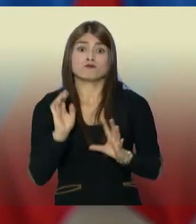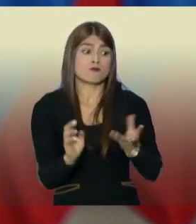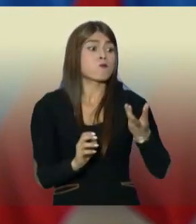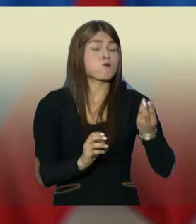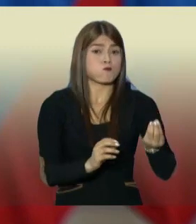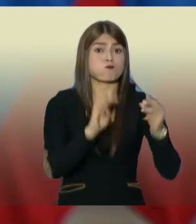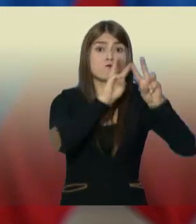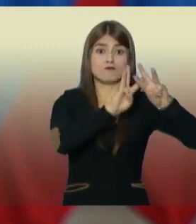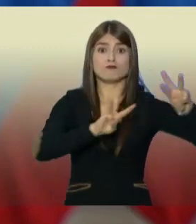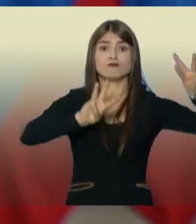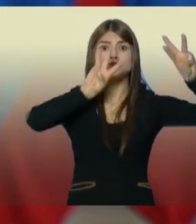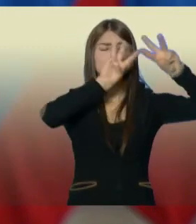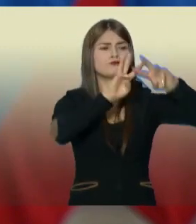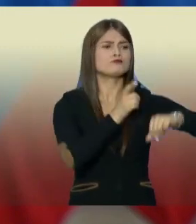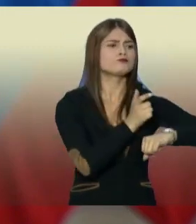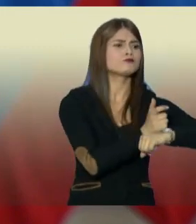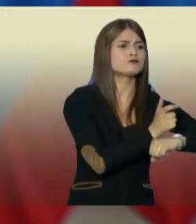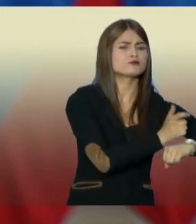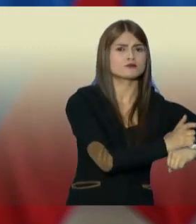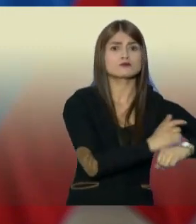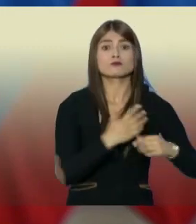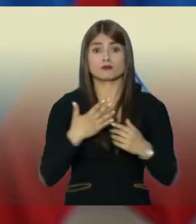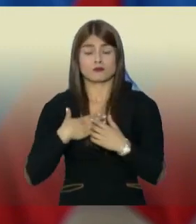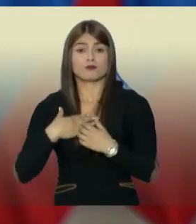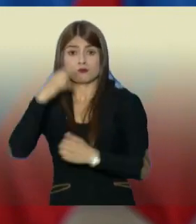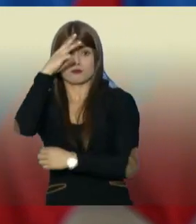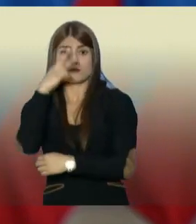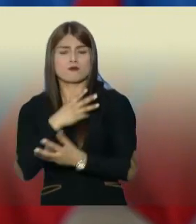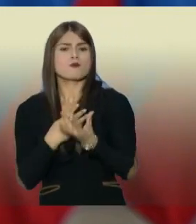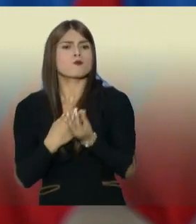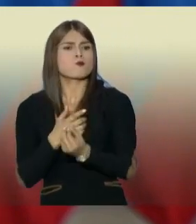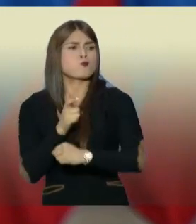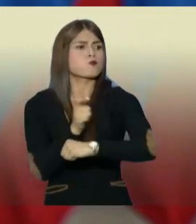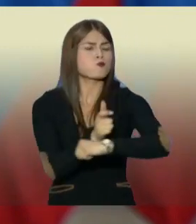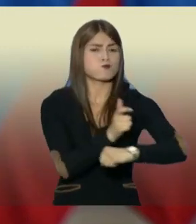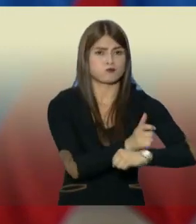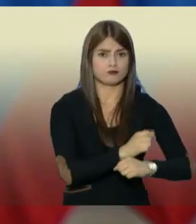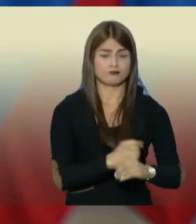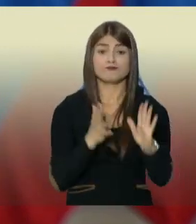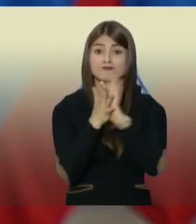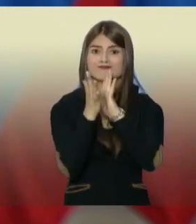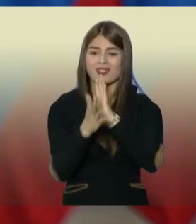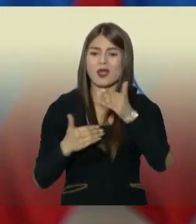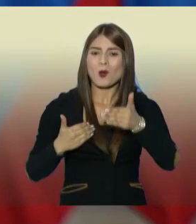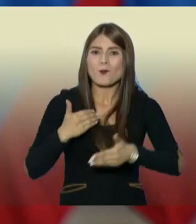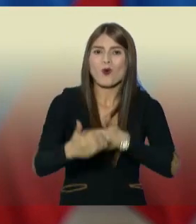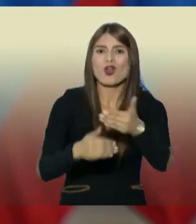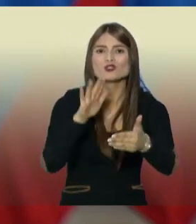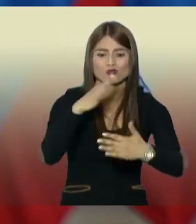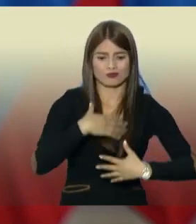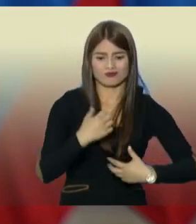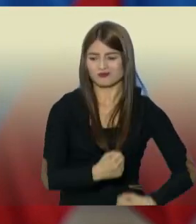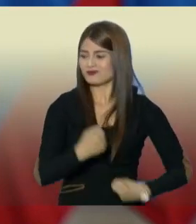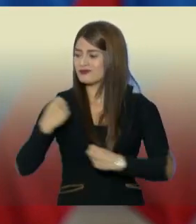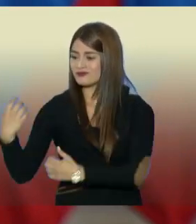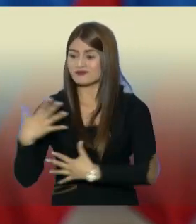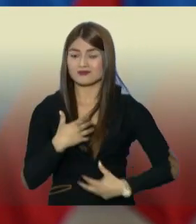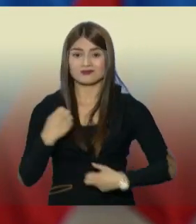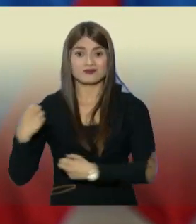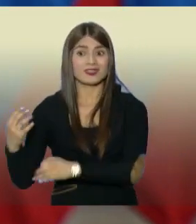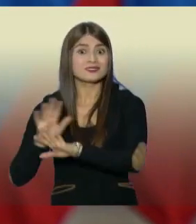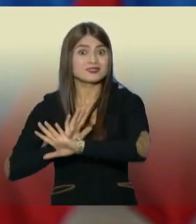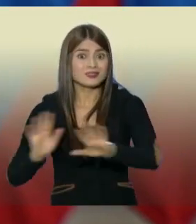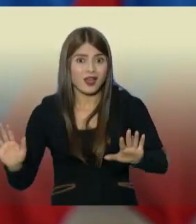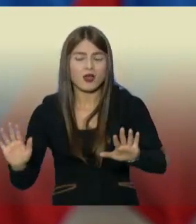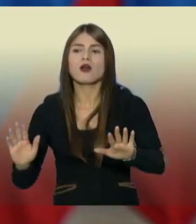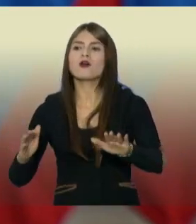fuerzas armadas el proceso de entrega de armas de cedulación y preparación para la reincorporación de esos